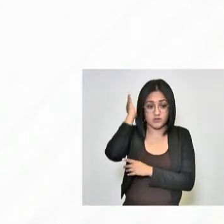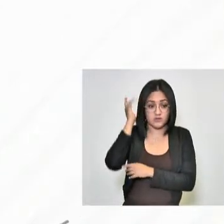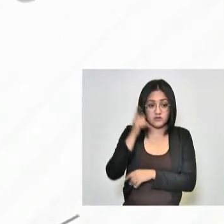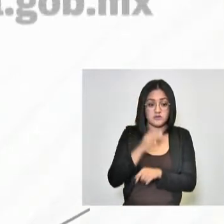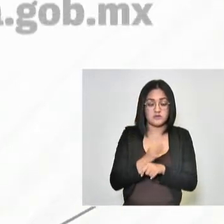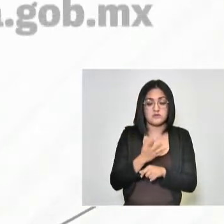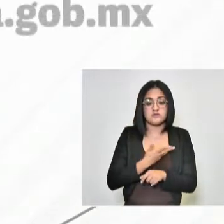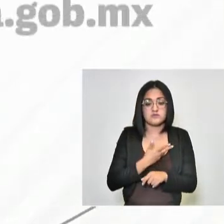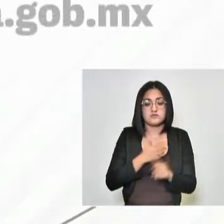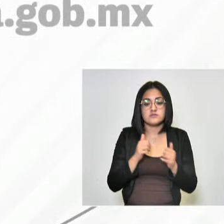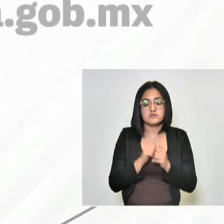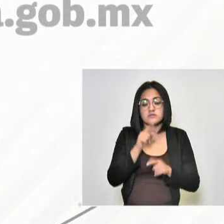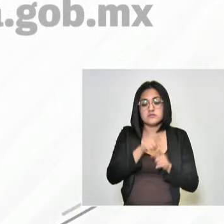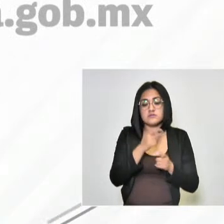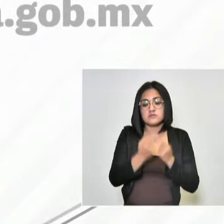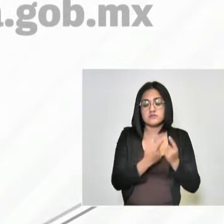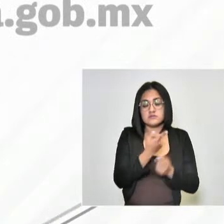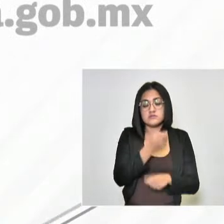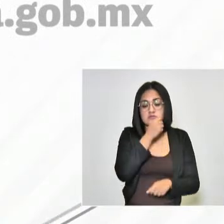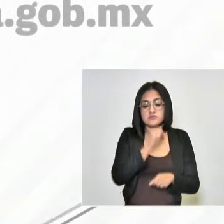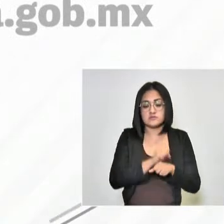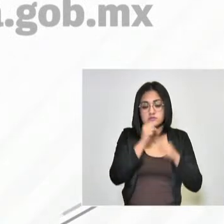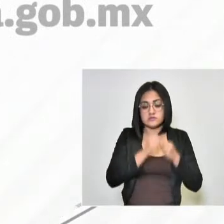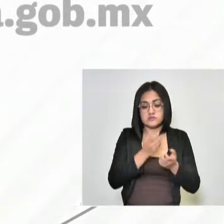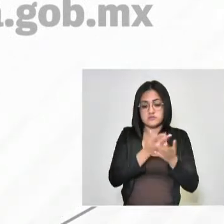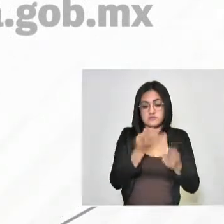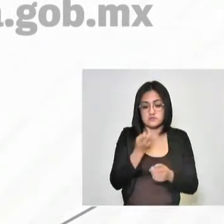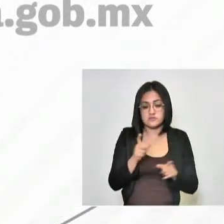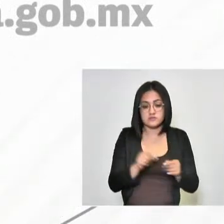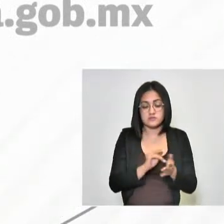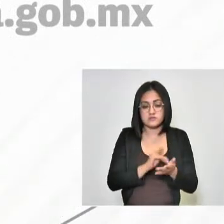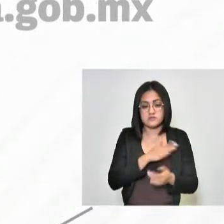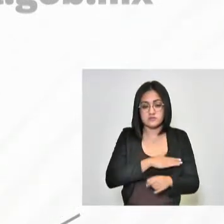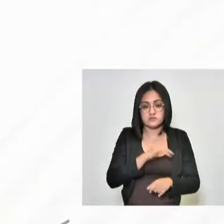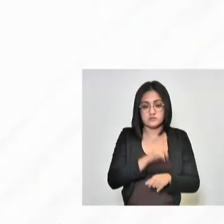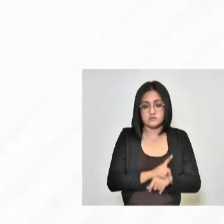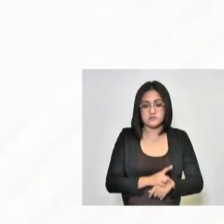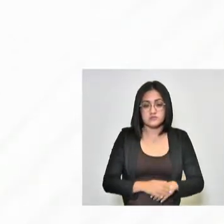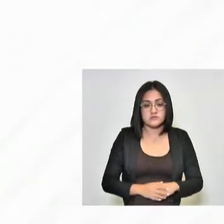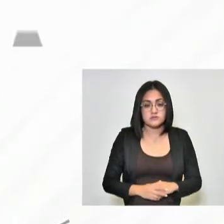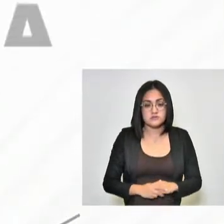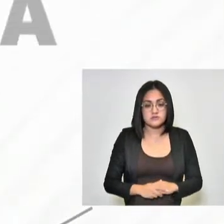operando con el que depende de la Secretaría de Seguridad Pública de la entidad. Gracias y buen día.